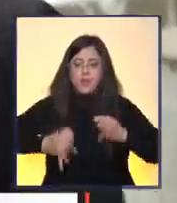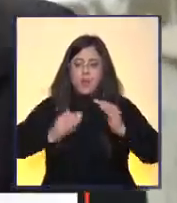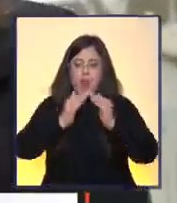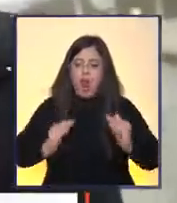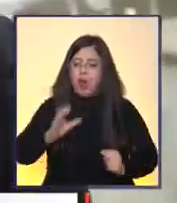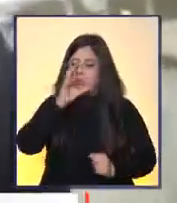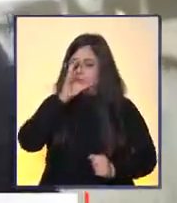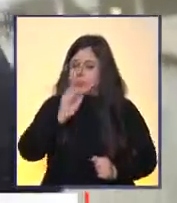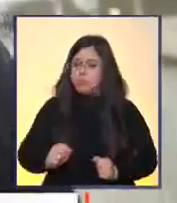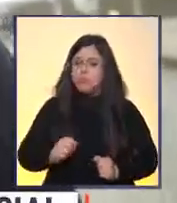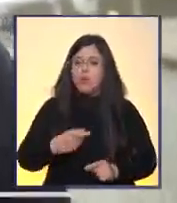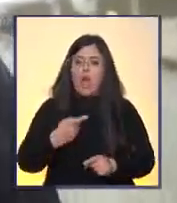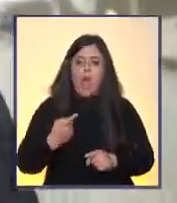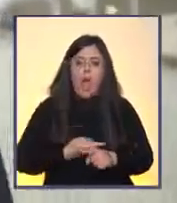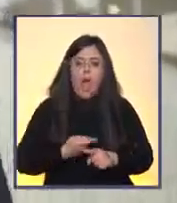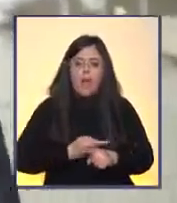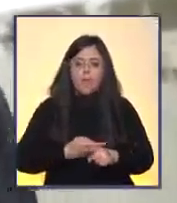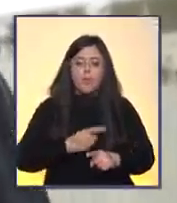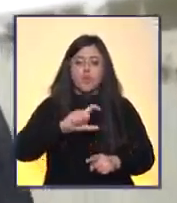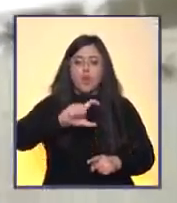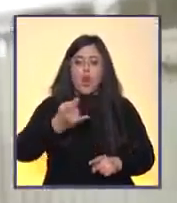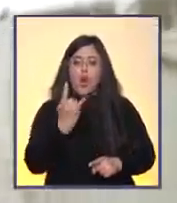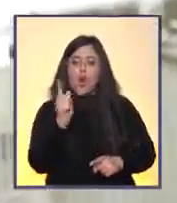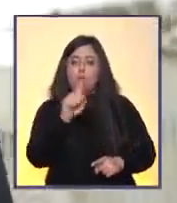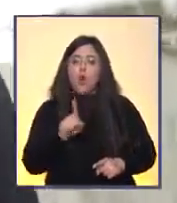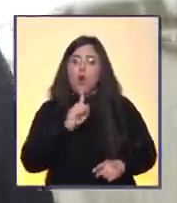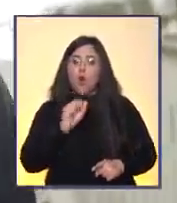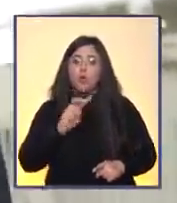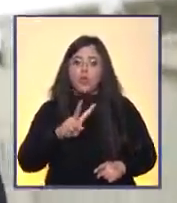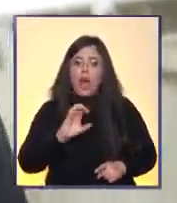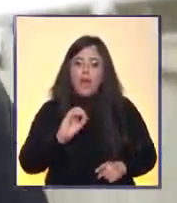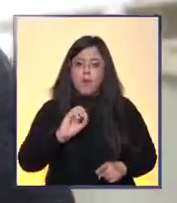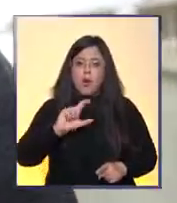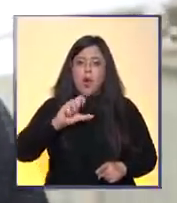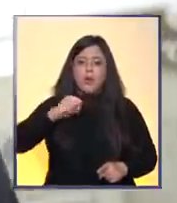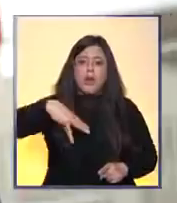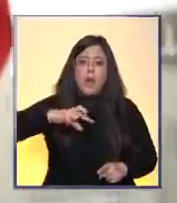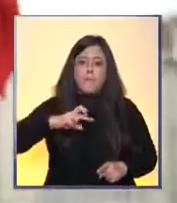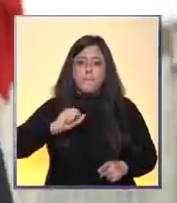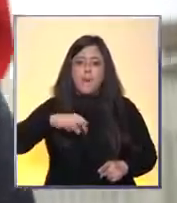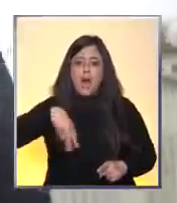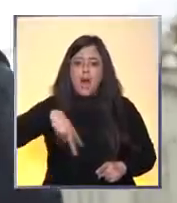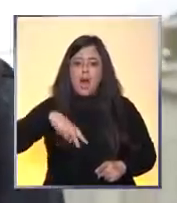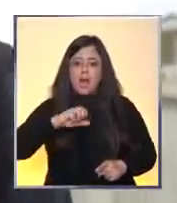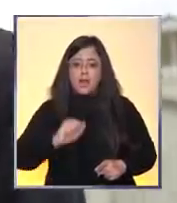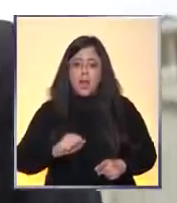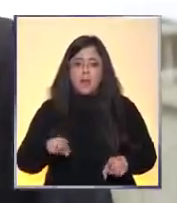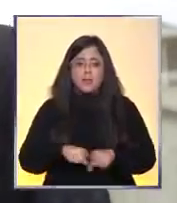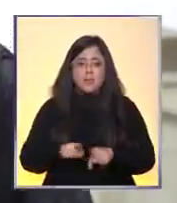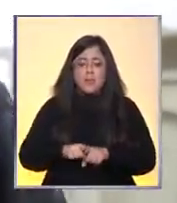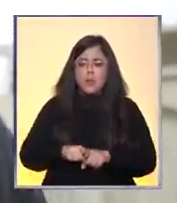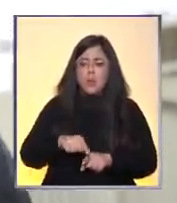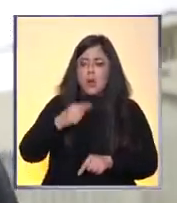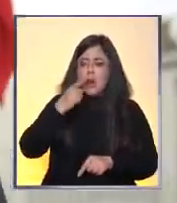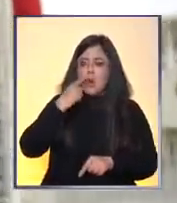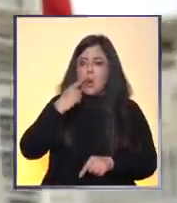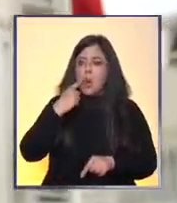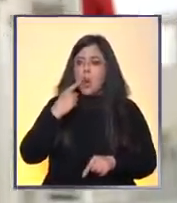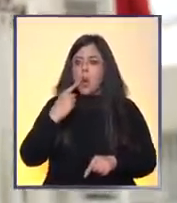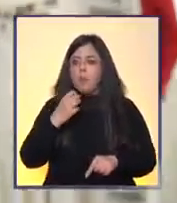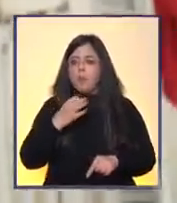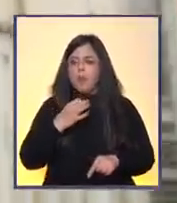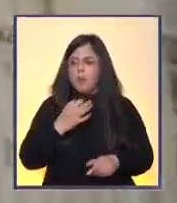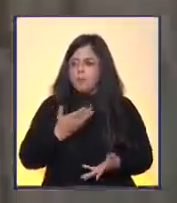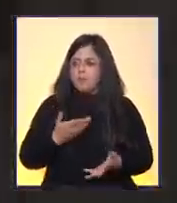del juez Gustavo Campaña. Para este funcionario del Estado parece que nada le hacía sospechar que su comportamiento era